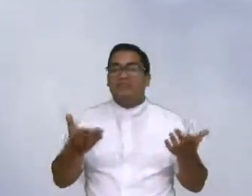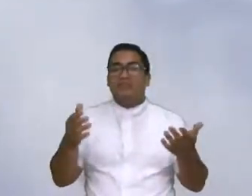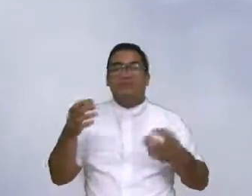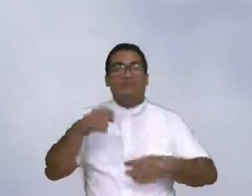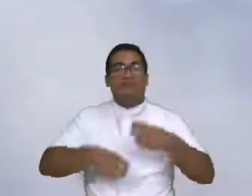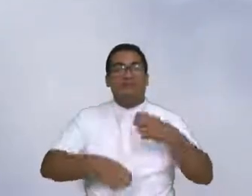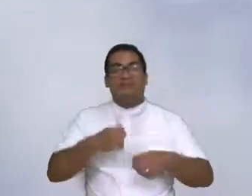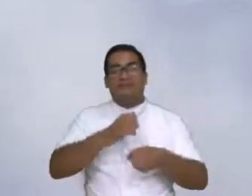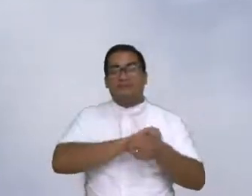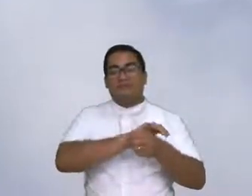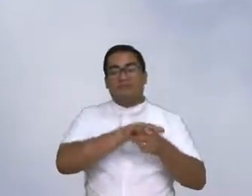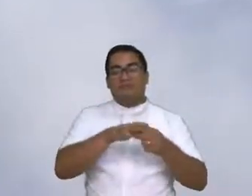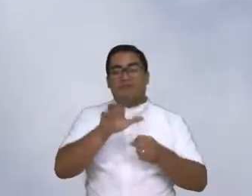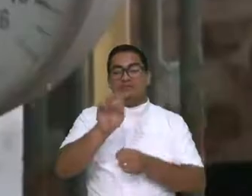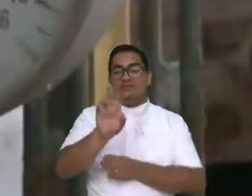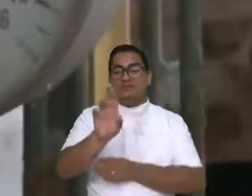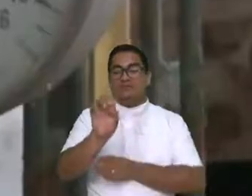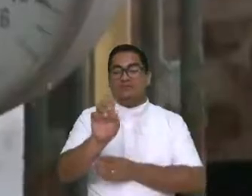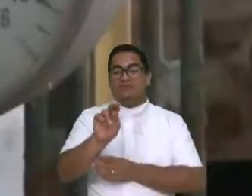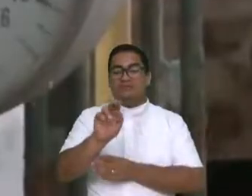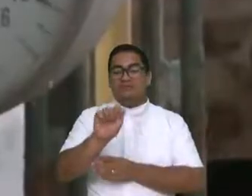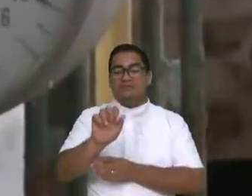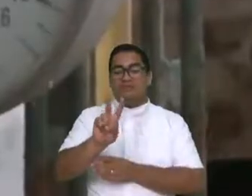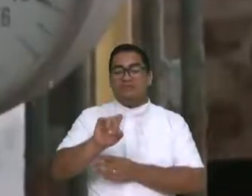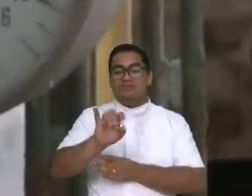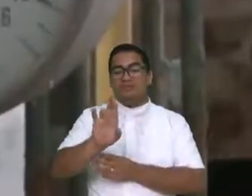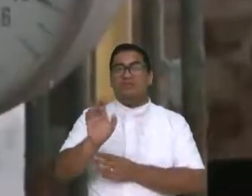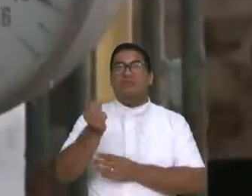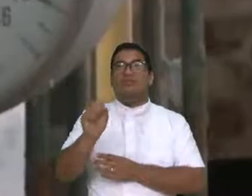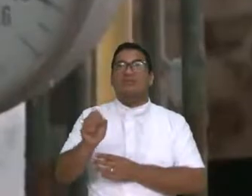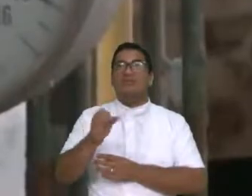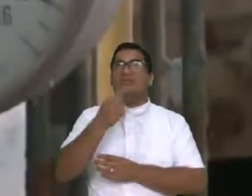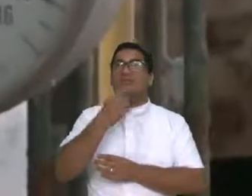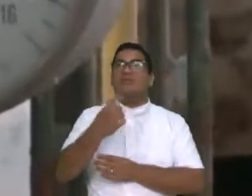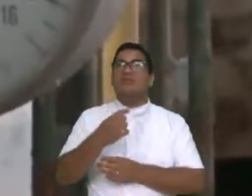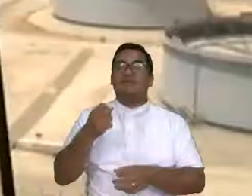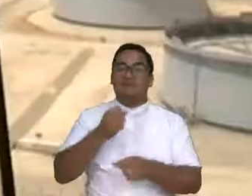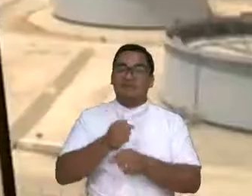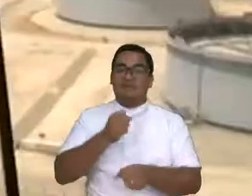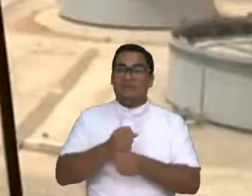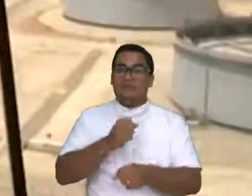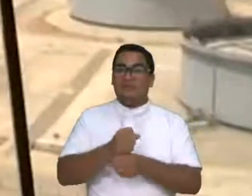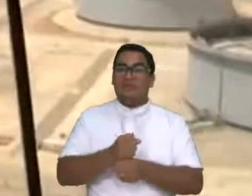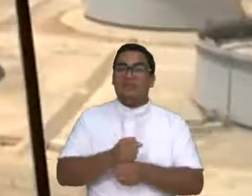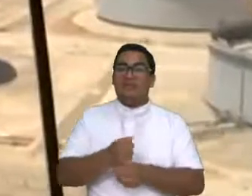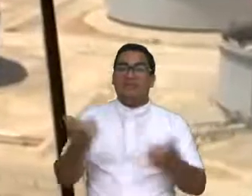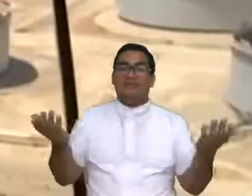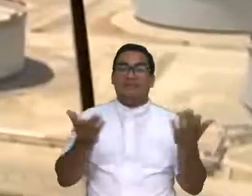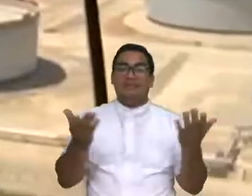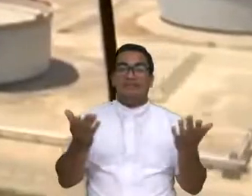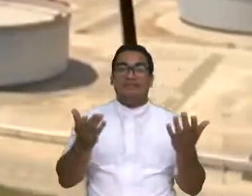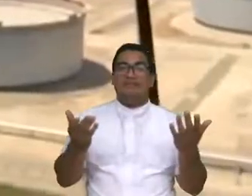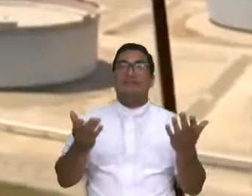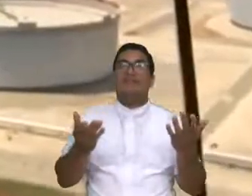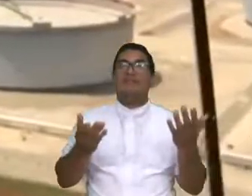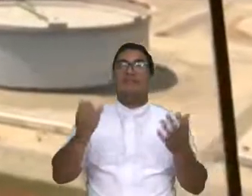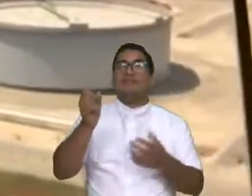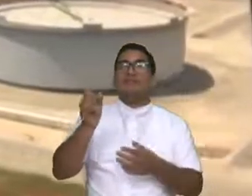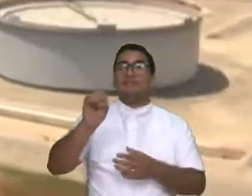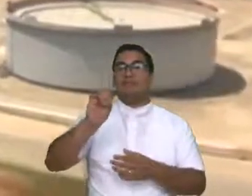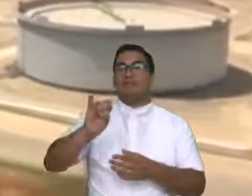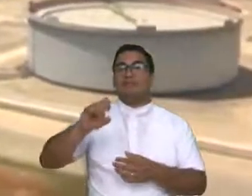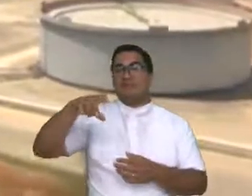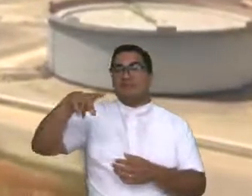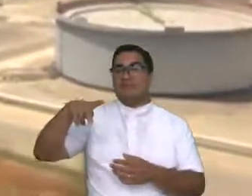del coronavirus. En tanto, las operaciones de Wall Street se han detenido durante 15 minutos después de que el indicador S&P, considerado